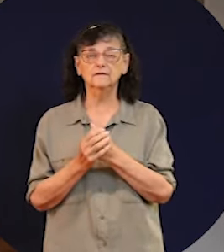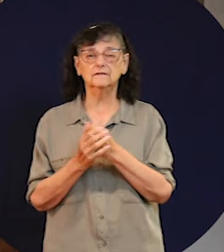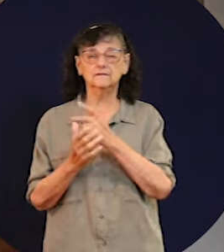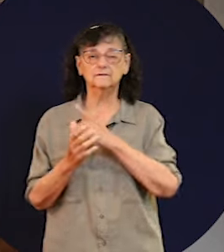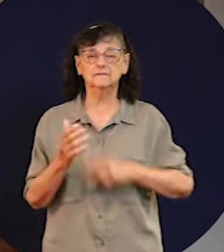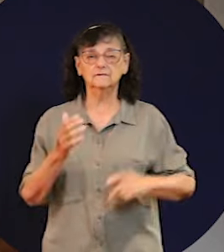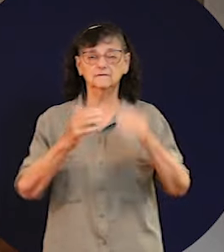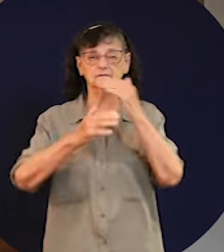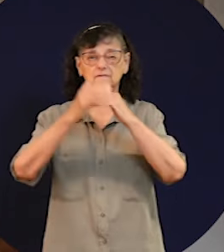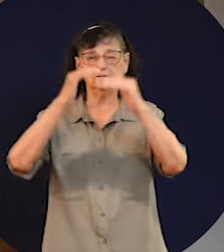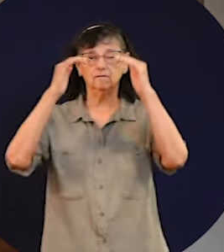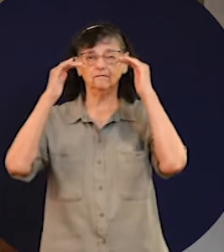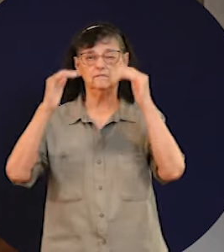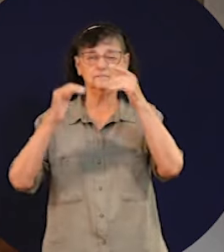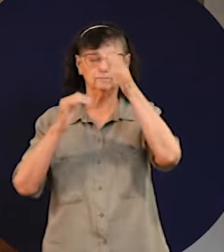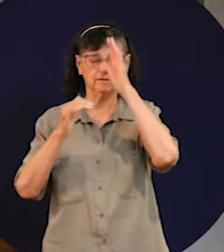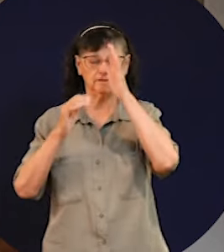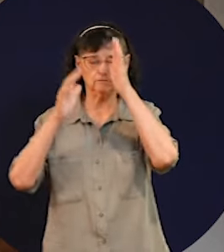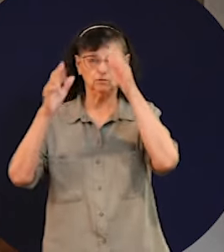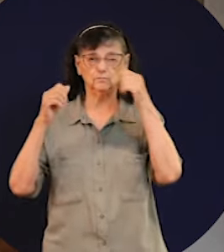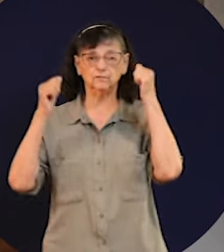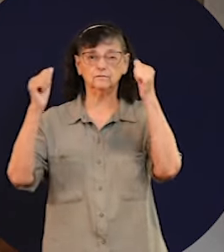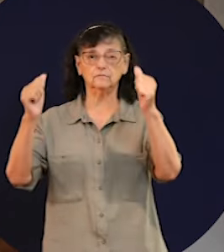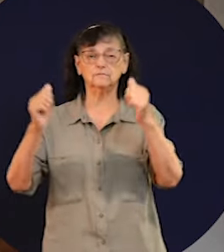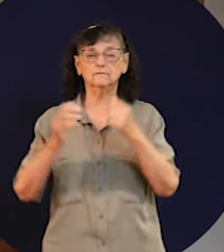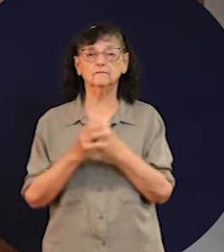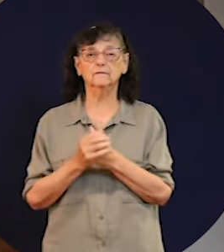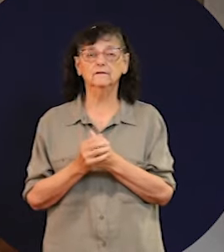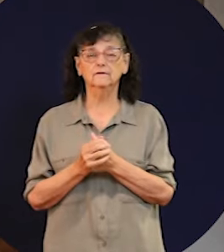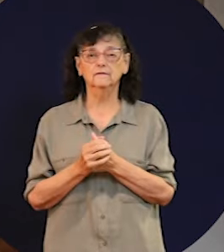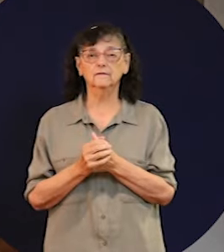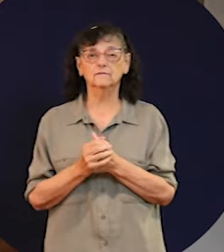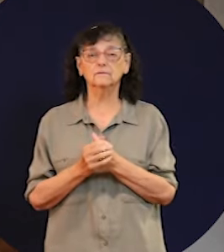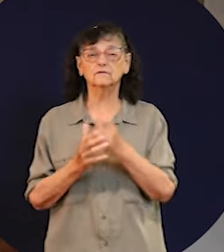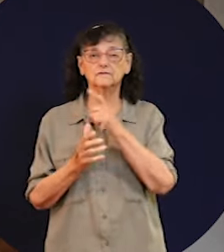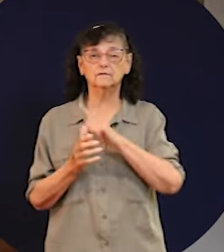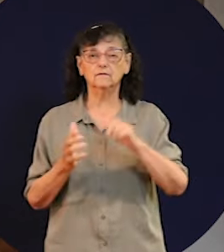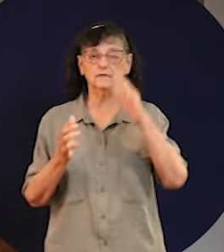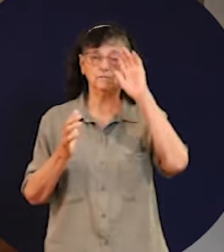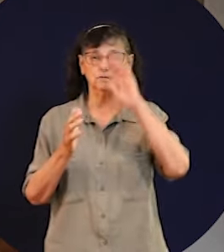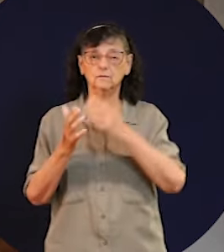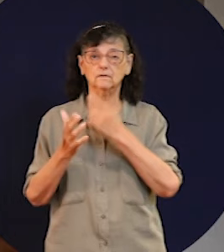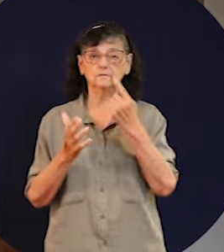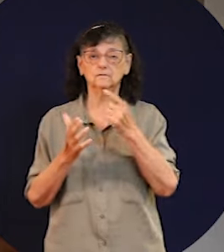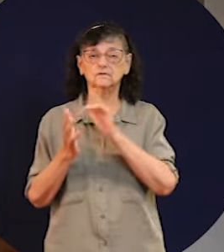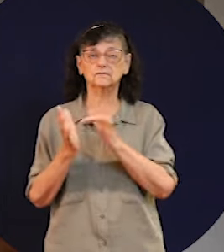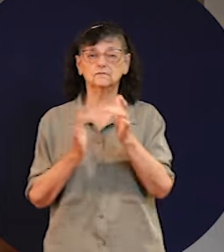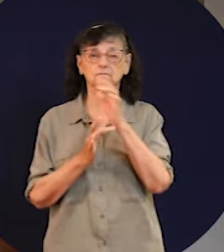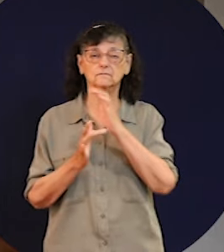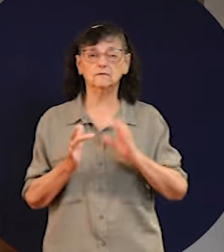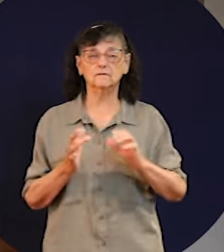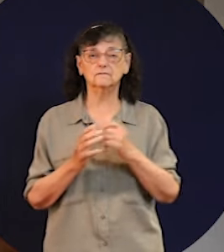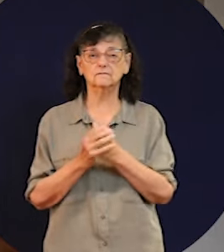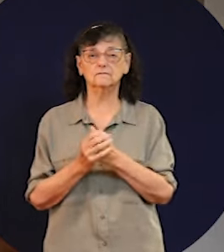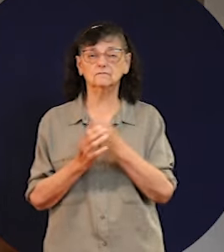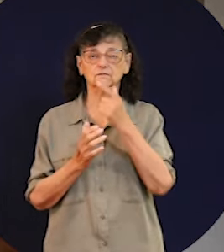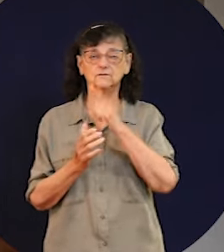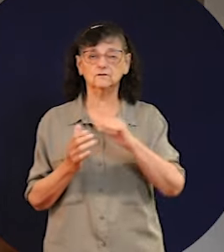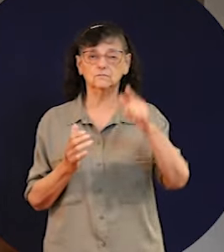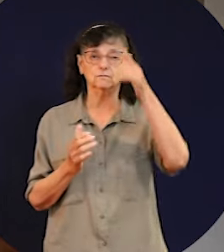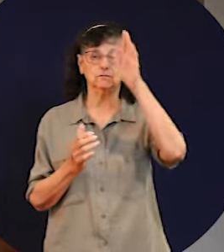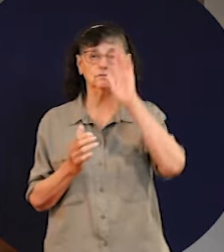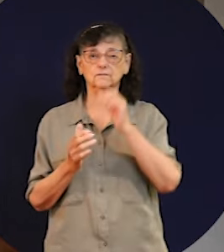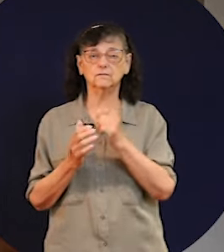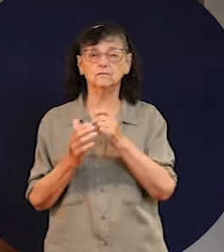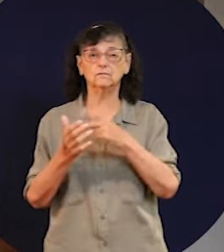Rey Celestial, Dios Padre Todopoderoso, Señor Hijo Único Jesucristo, Señor